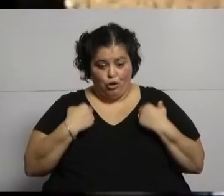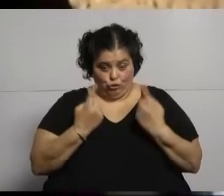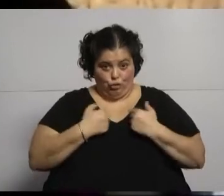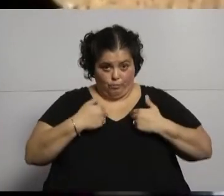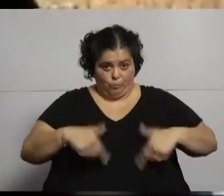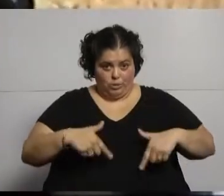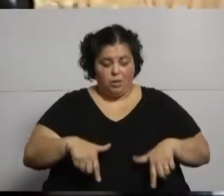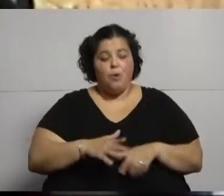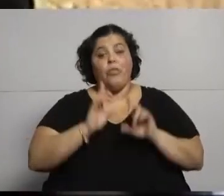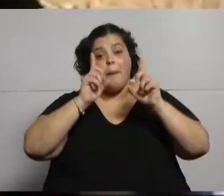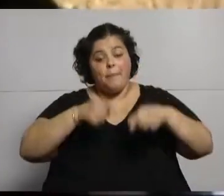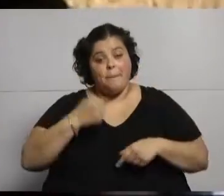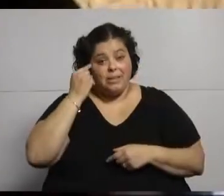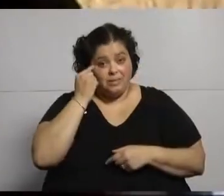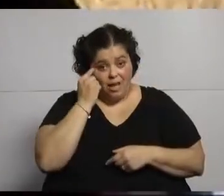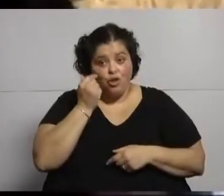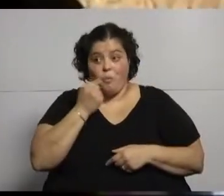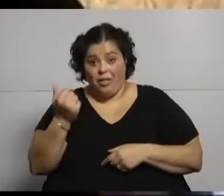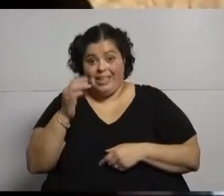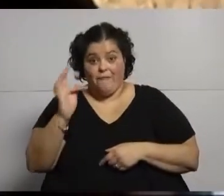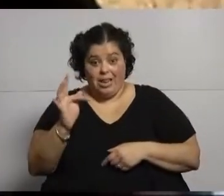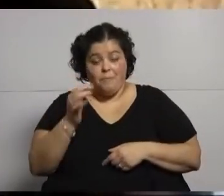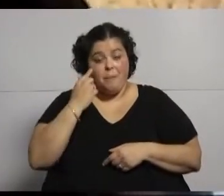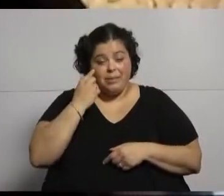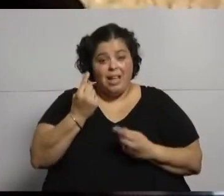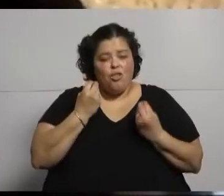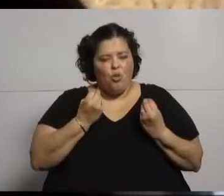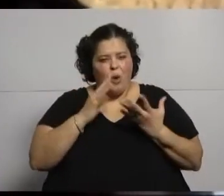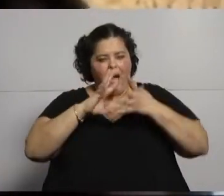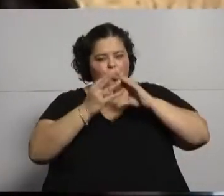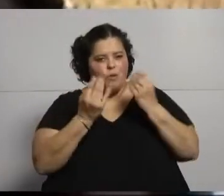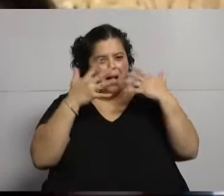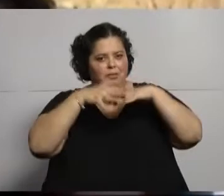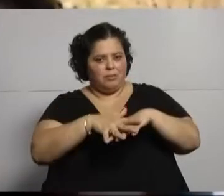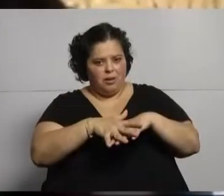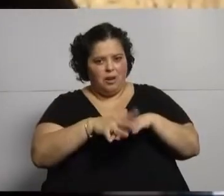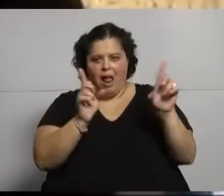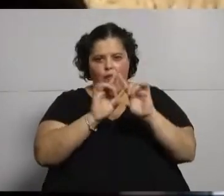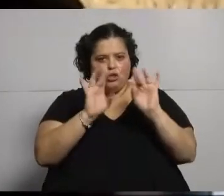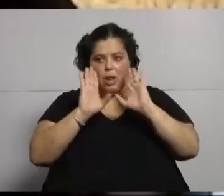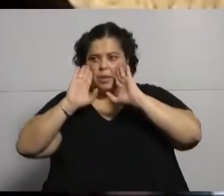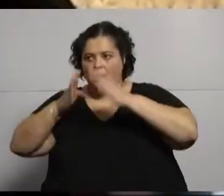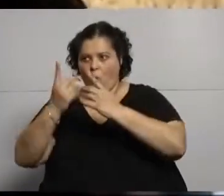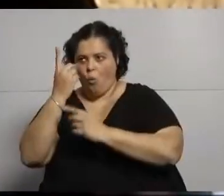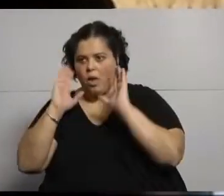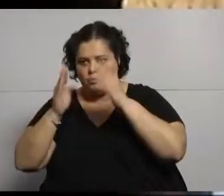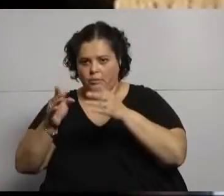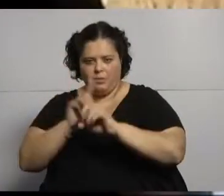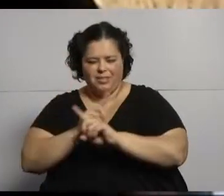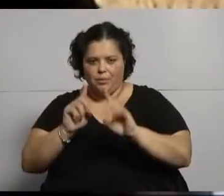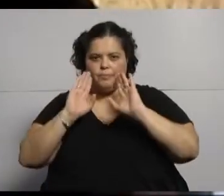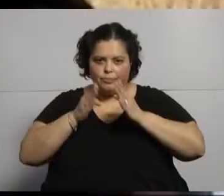tiempo, como bien decía Felipe, de un modo integral, de un modo que no solamente se atienda a una parte, sino que se